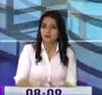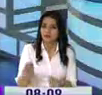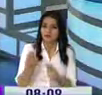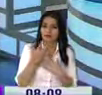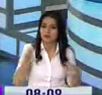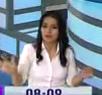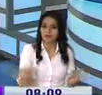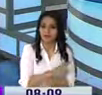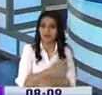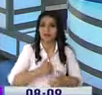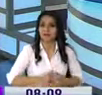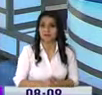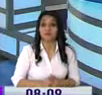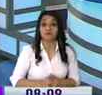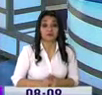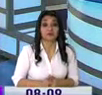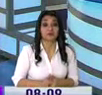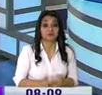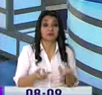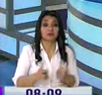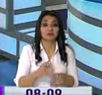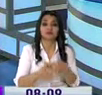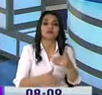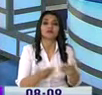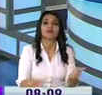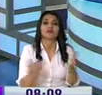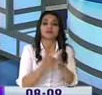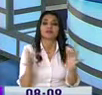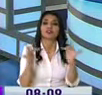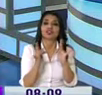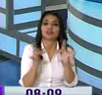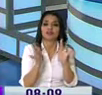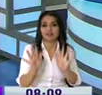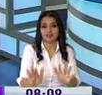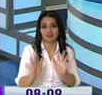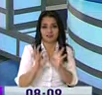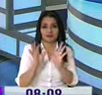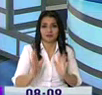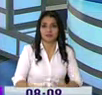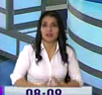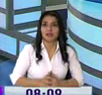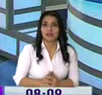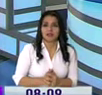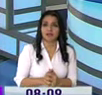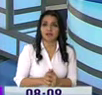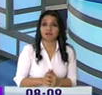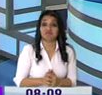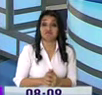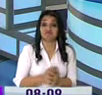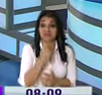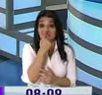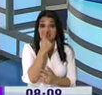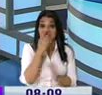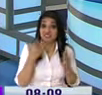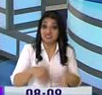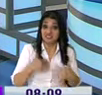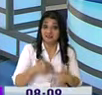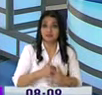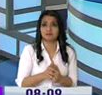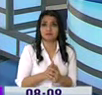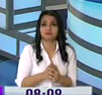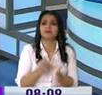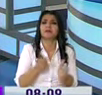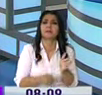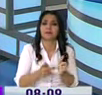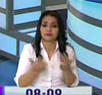reporte. Y estaremos nosotros haciendo nuevos enlaces más adelante de ser necesario. Oye, eso está interesantísimo. Porque, ¿qué es lo que sucede aquí?